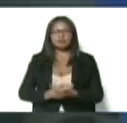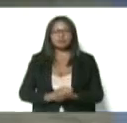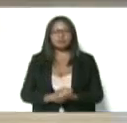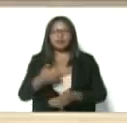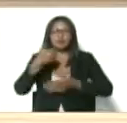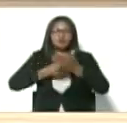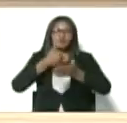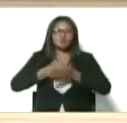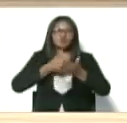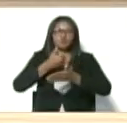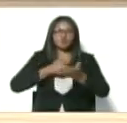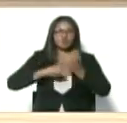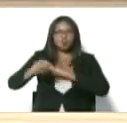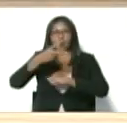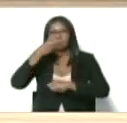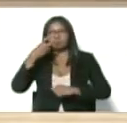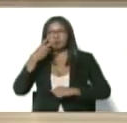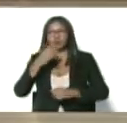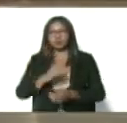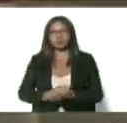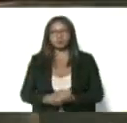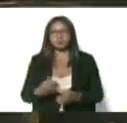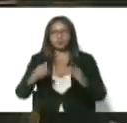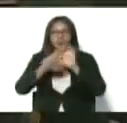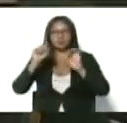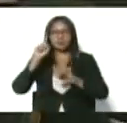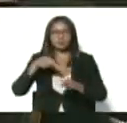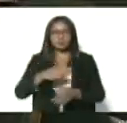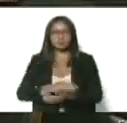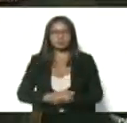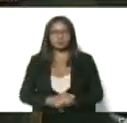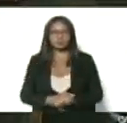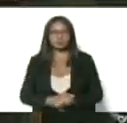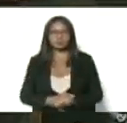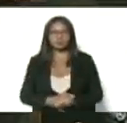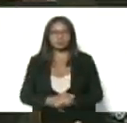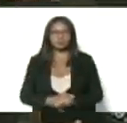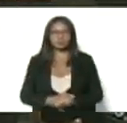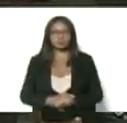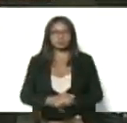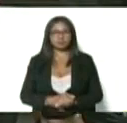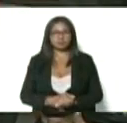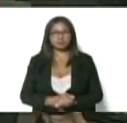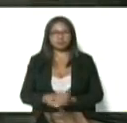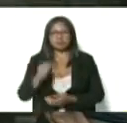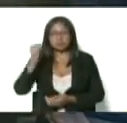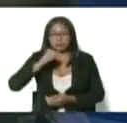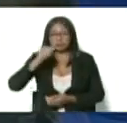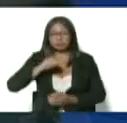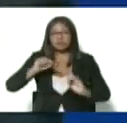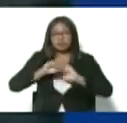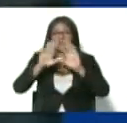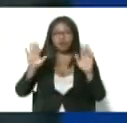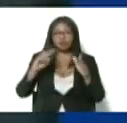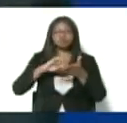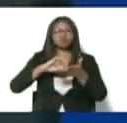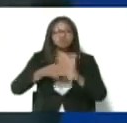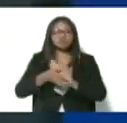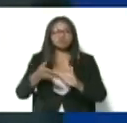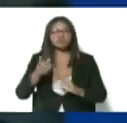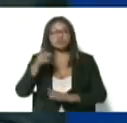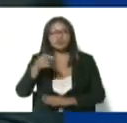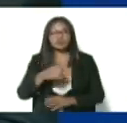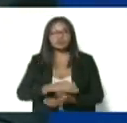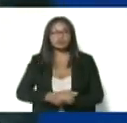mayor general lópez vargas nada más y nada menos sin médico antes y entonces allí estamos